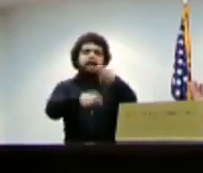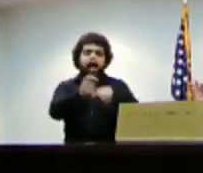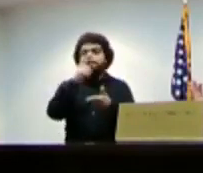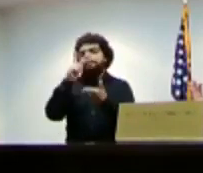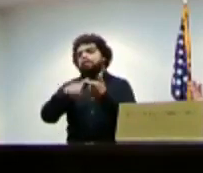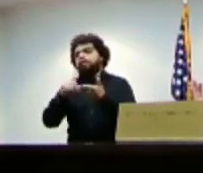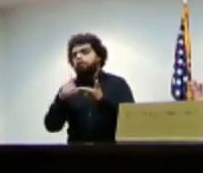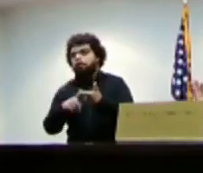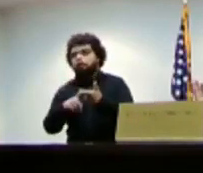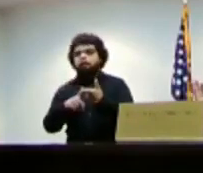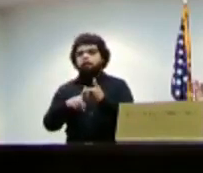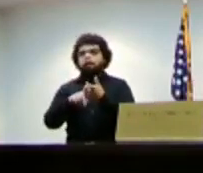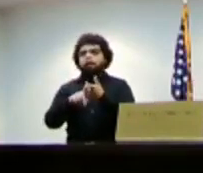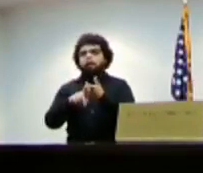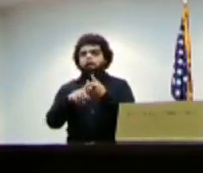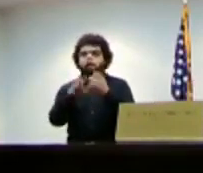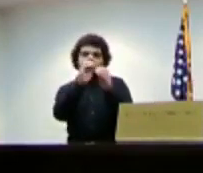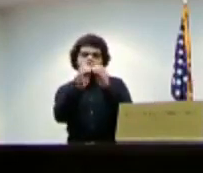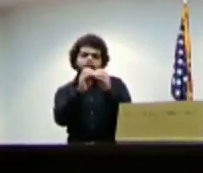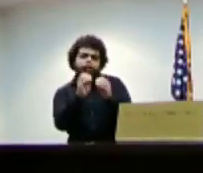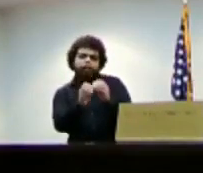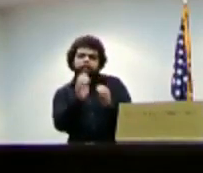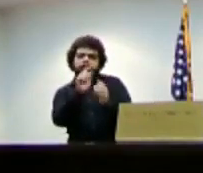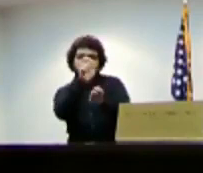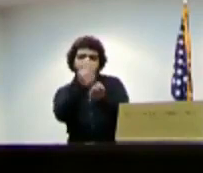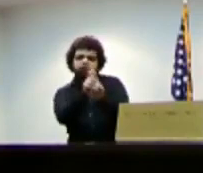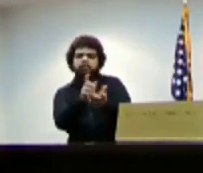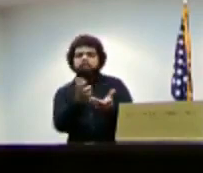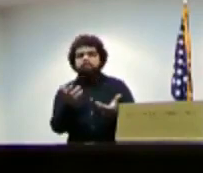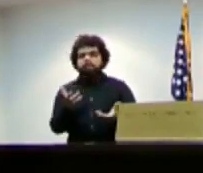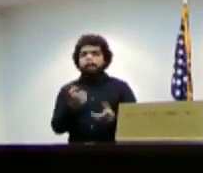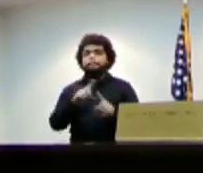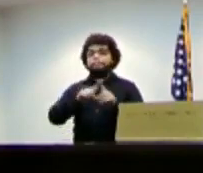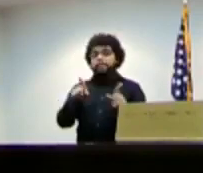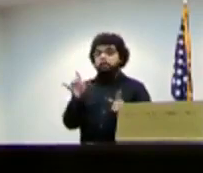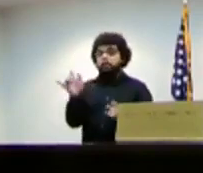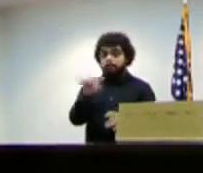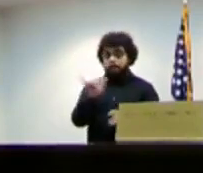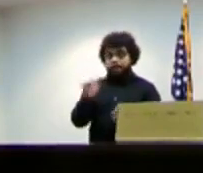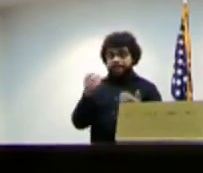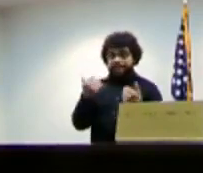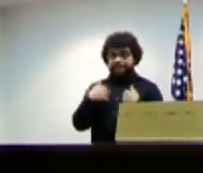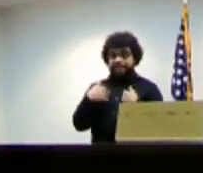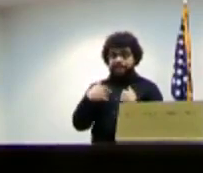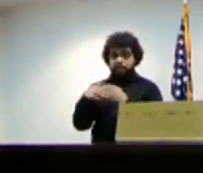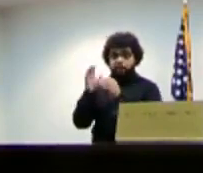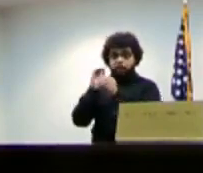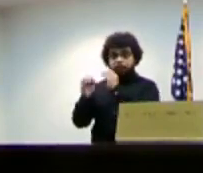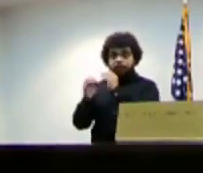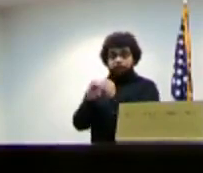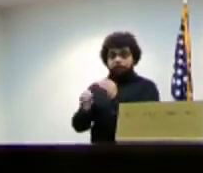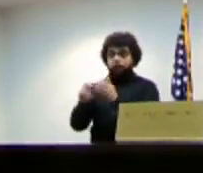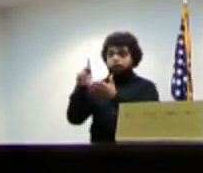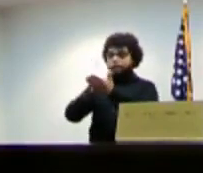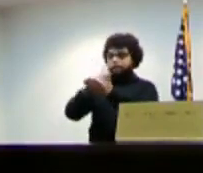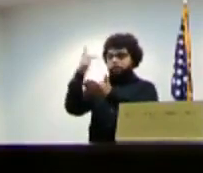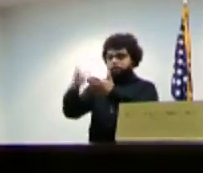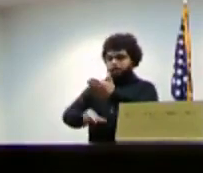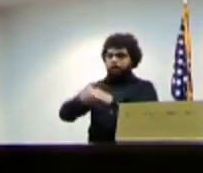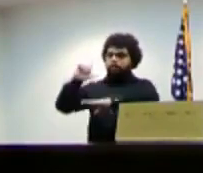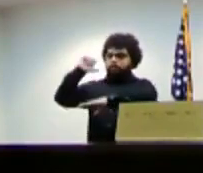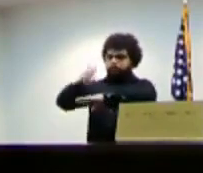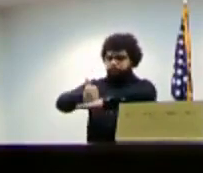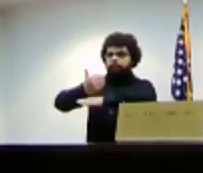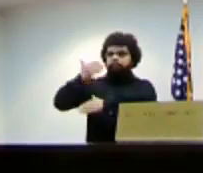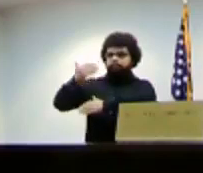fácil. Pero también hay un mantenimiento que es programado, rutinario, y